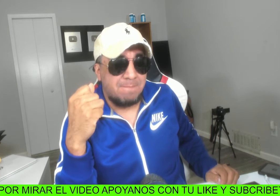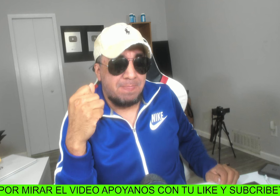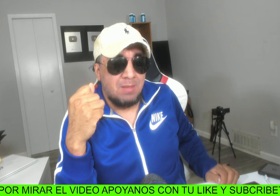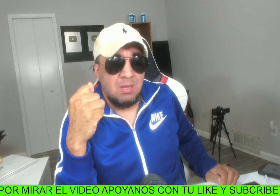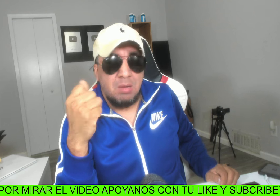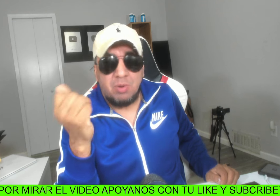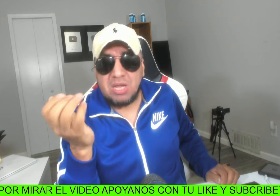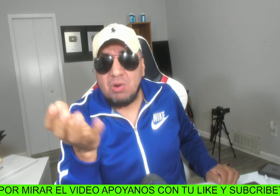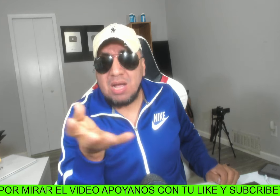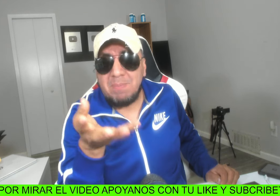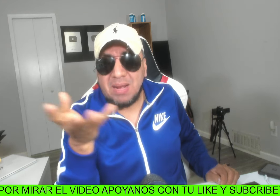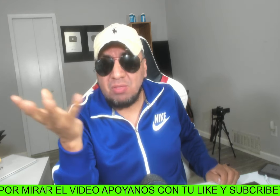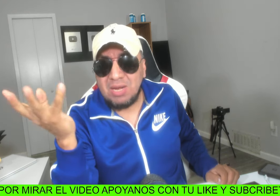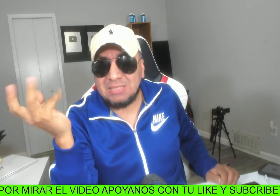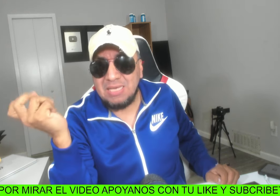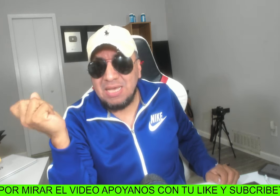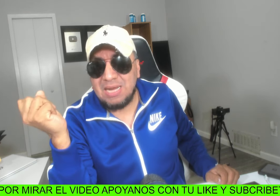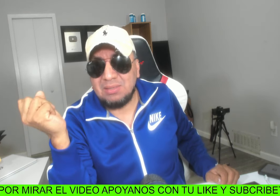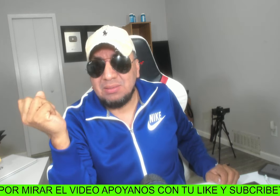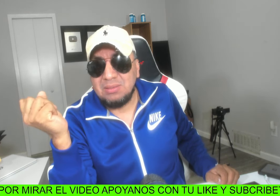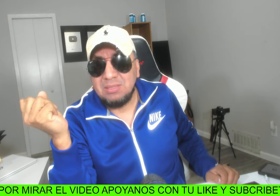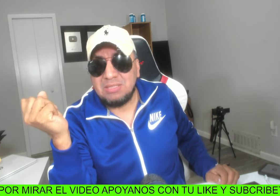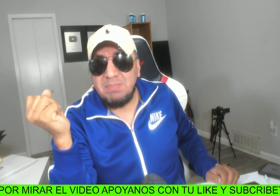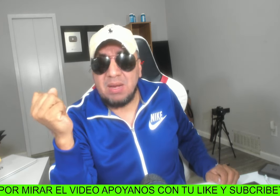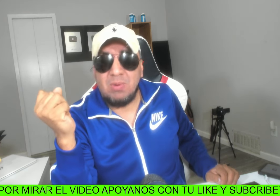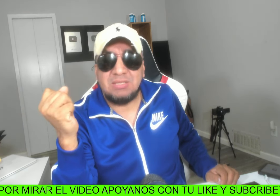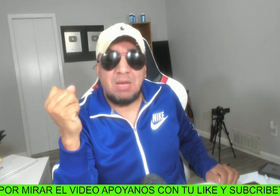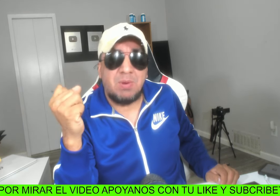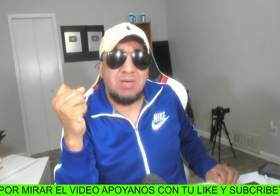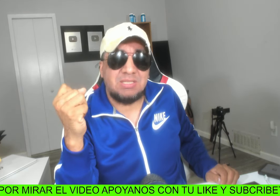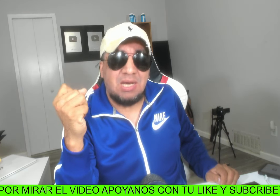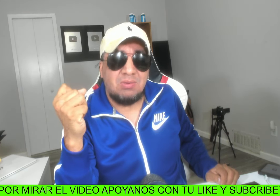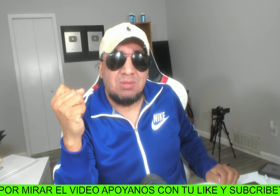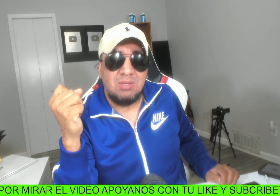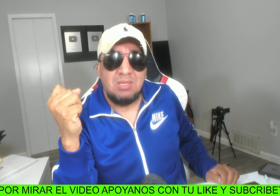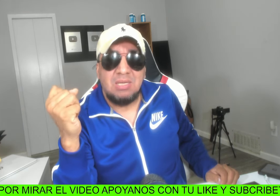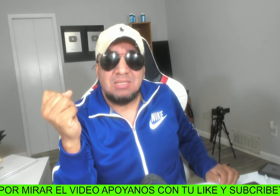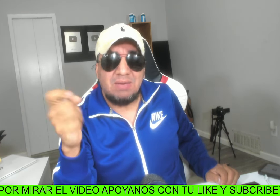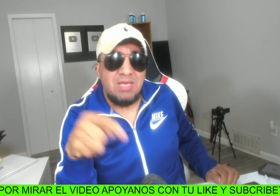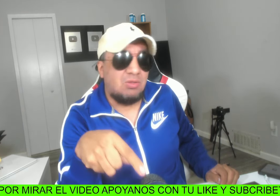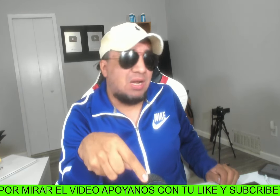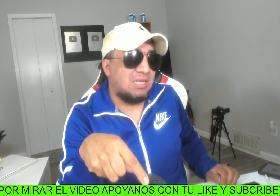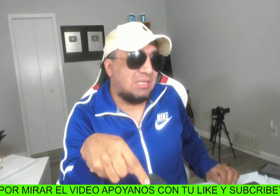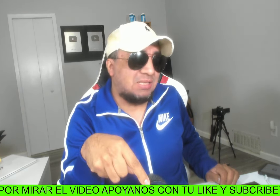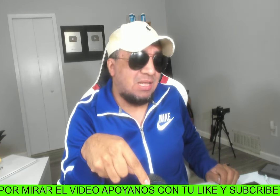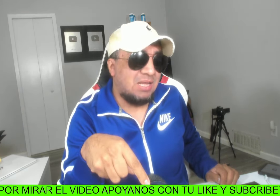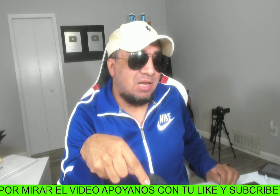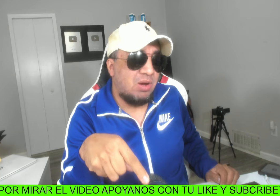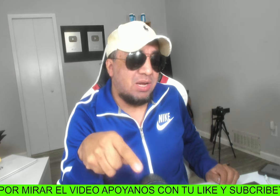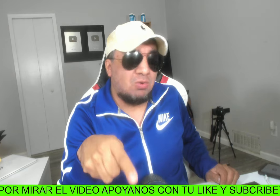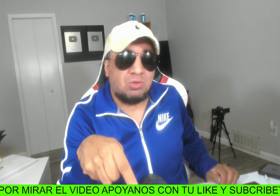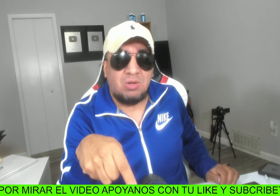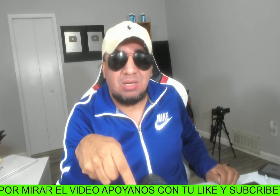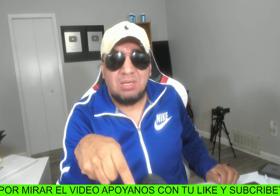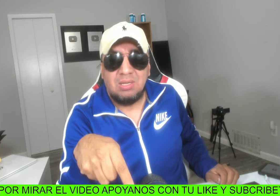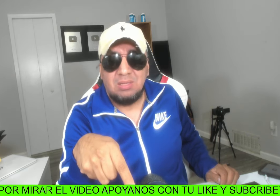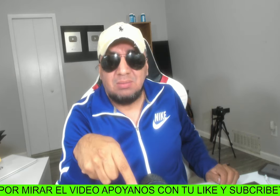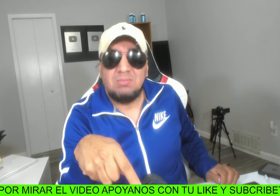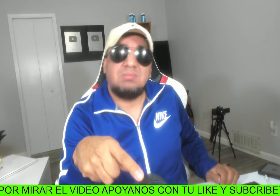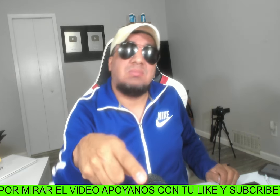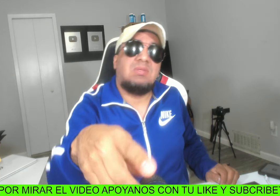tusa. Porque los acaparadores así eran, sinvergüenza, aprovechados. sabiendo la necesidad de los